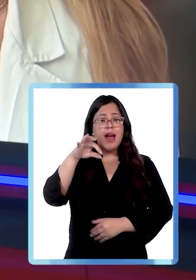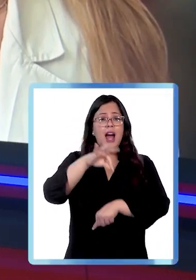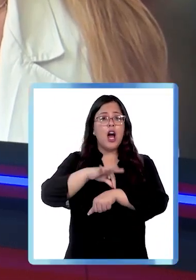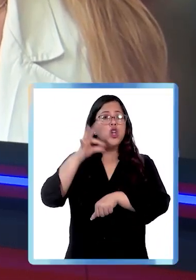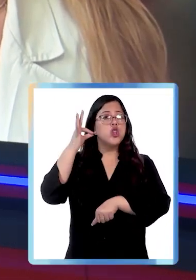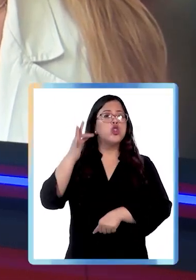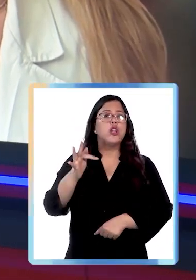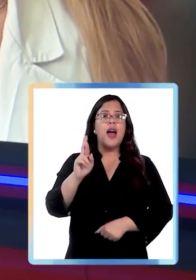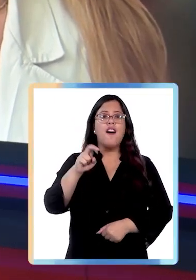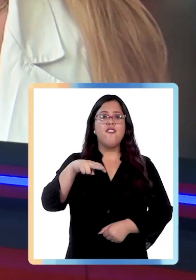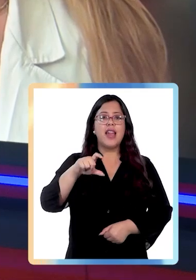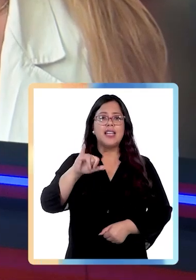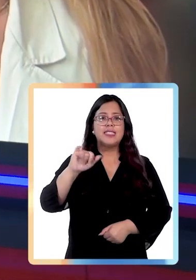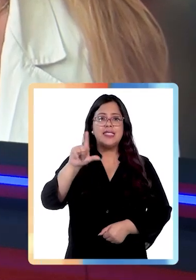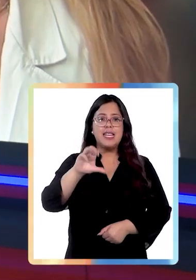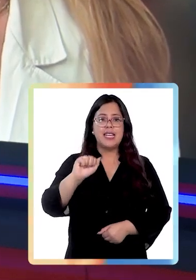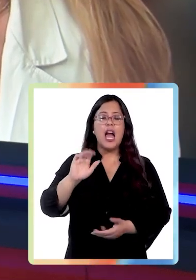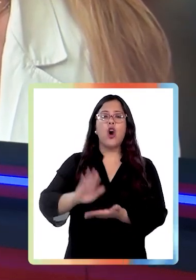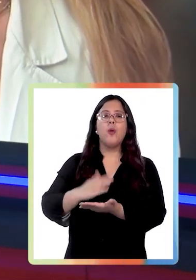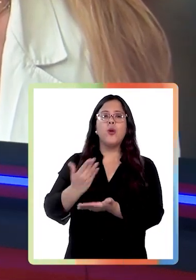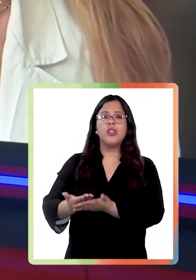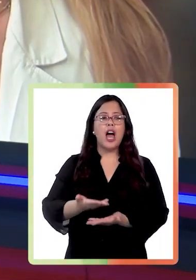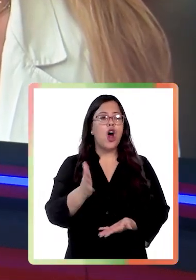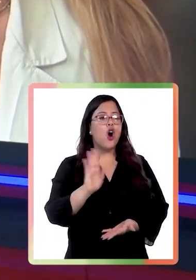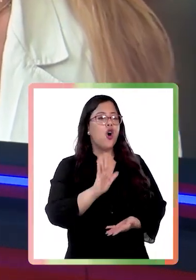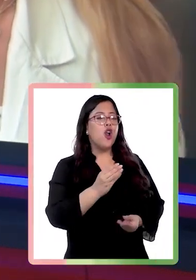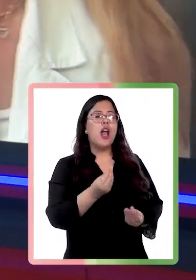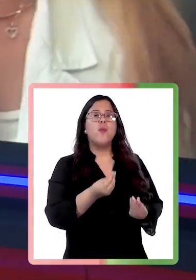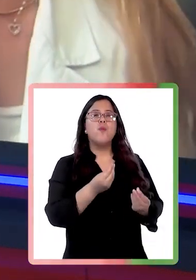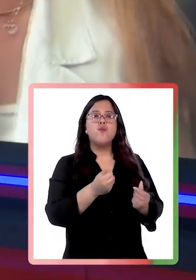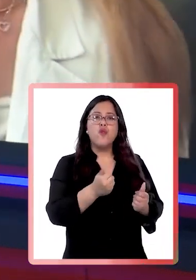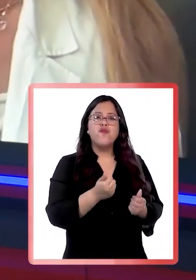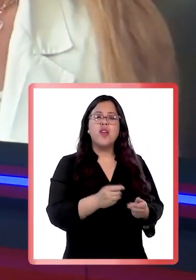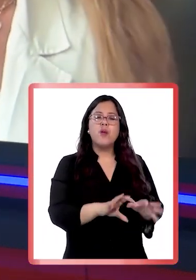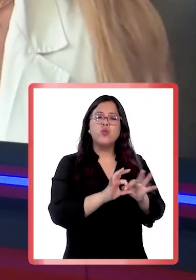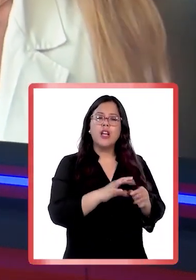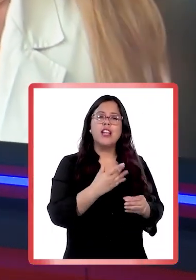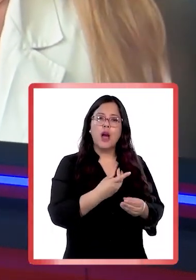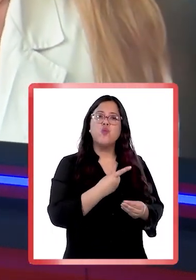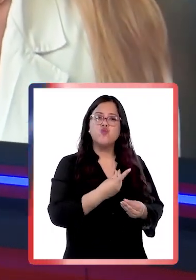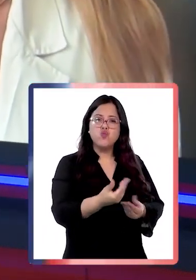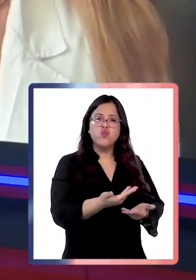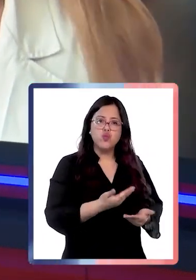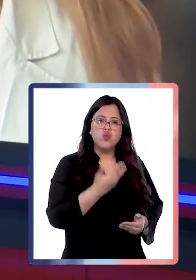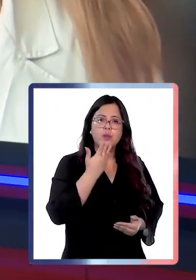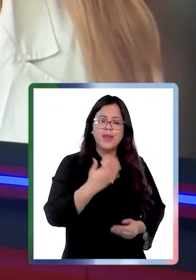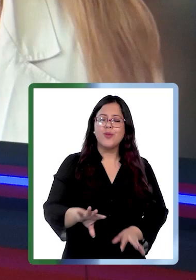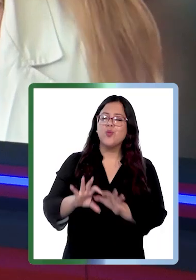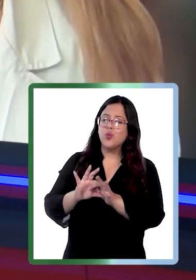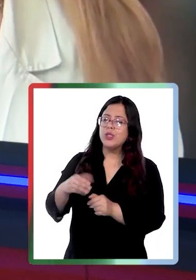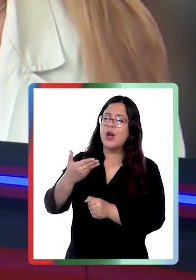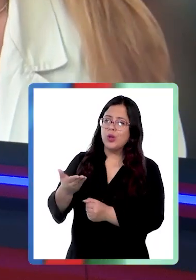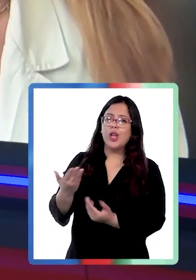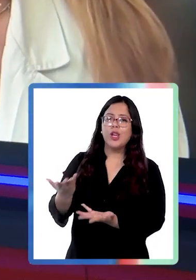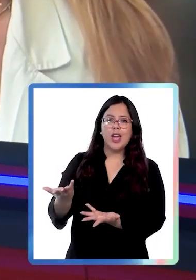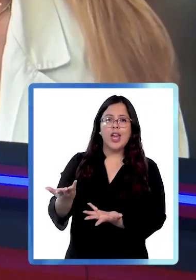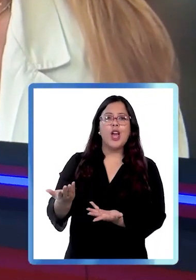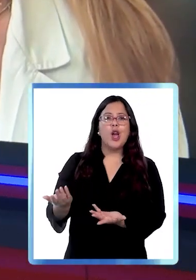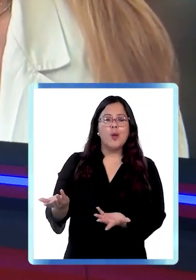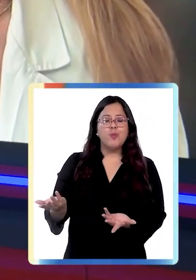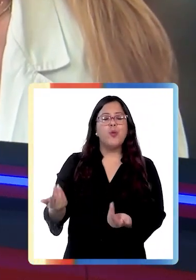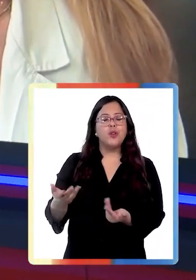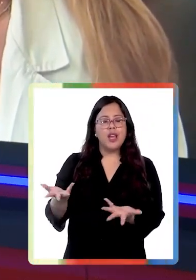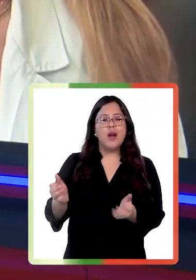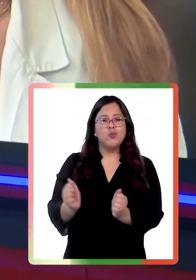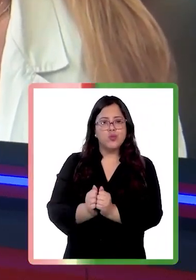doctora Francisca Salas, que nos acompaña. Doctora, ¿cómo está? Hola, muy bien, gracias. Y gracias por la invitación. No, muchas gracias por